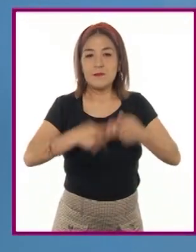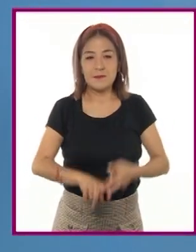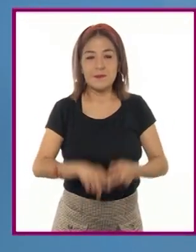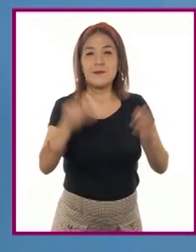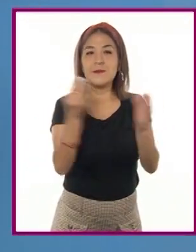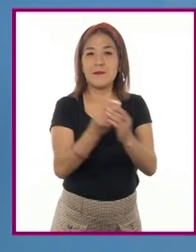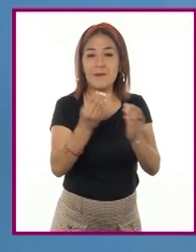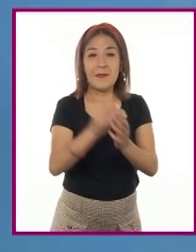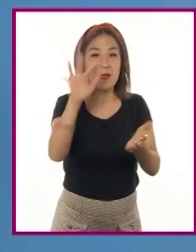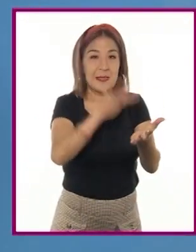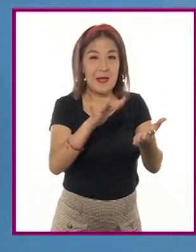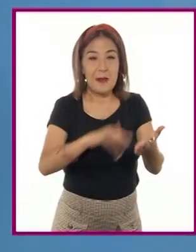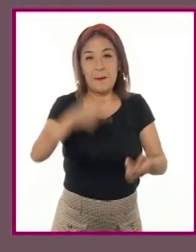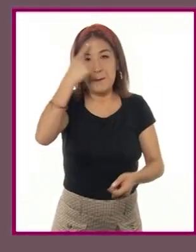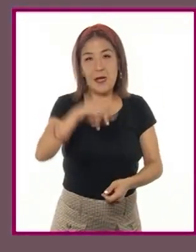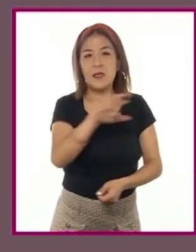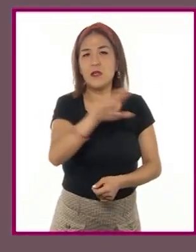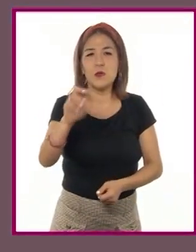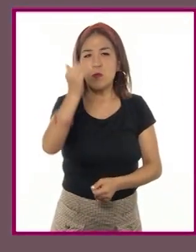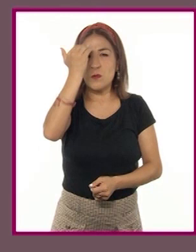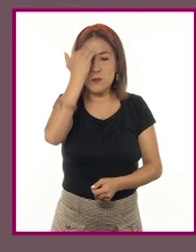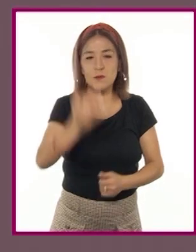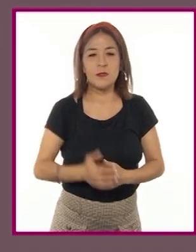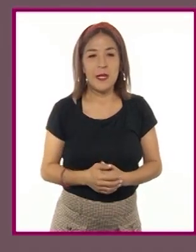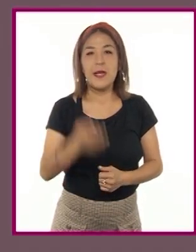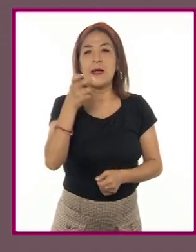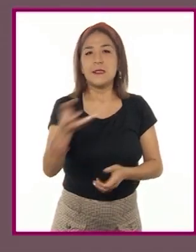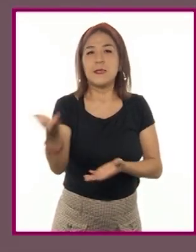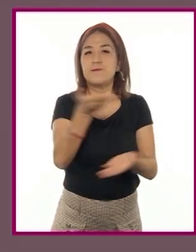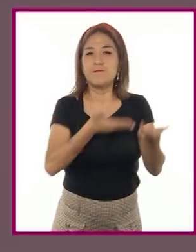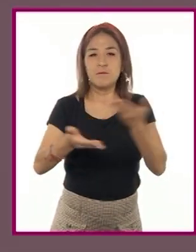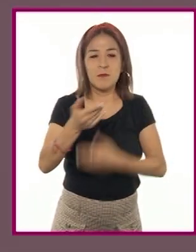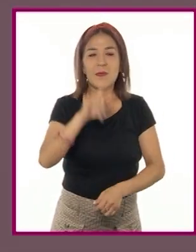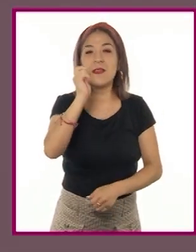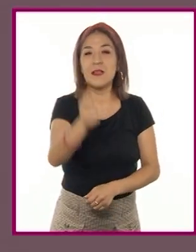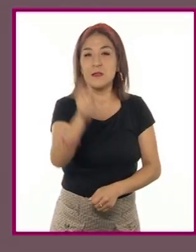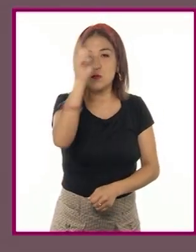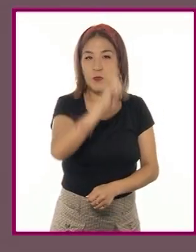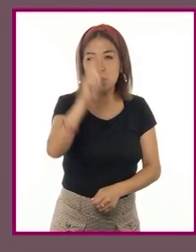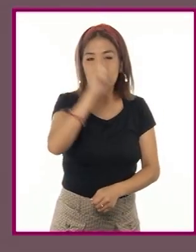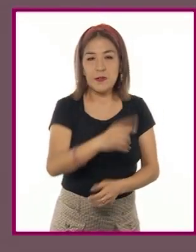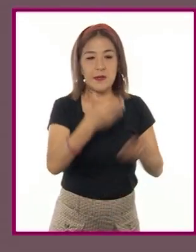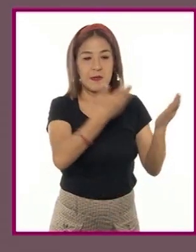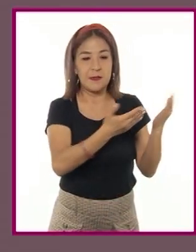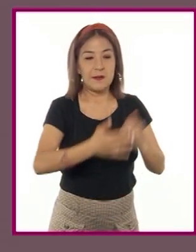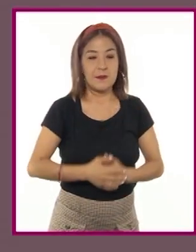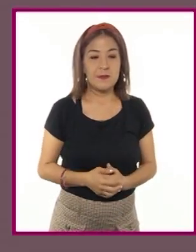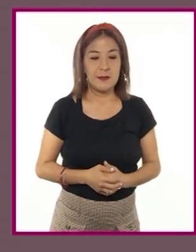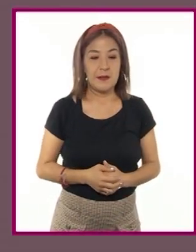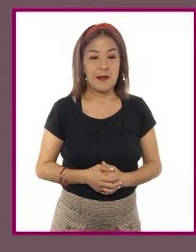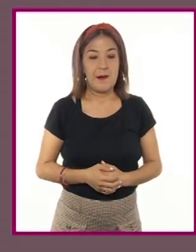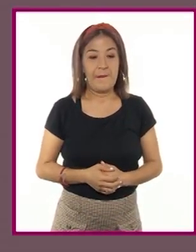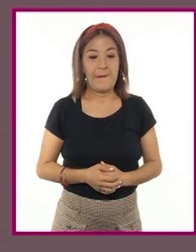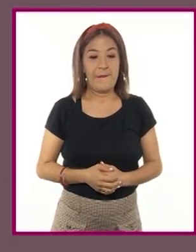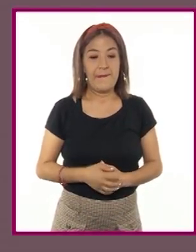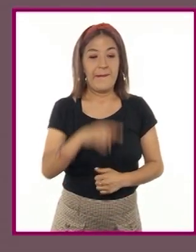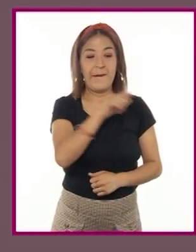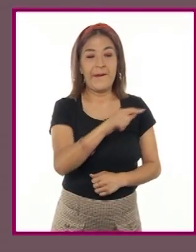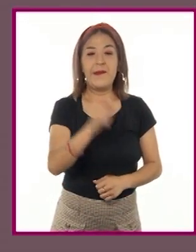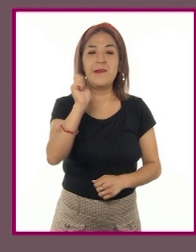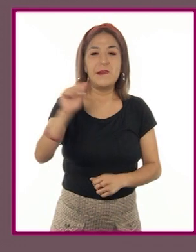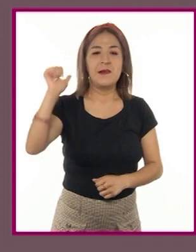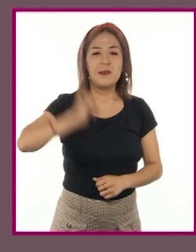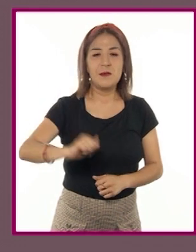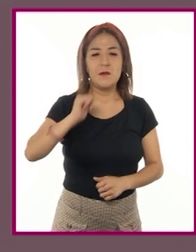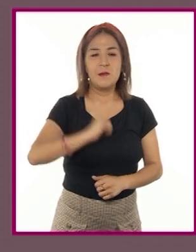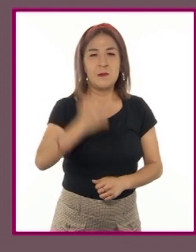sección Leer para reconocernos, les compartiremos un consejo del huehuetlatoli, o antigua palabra,